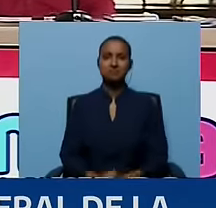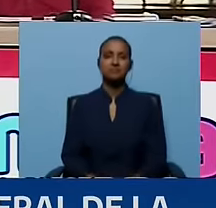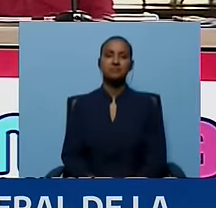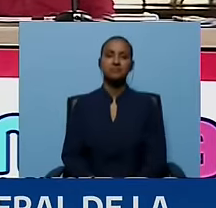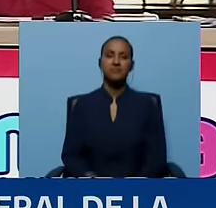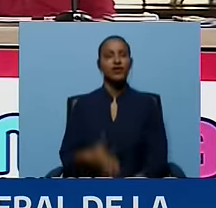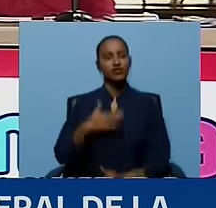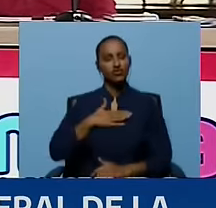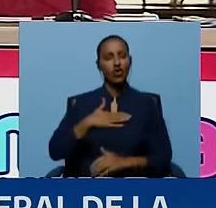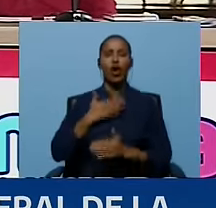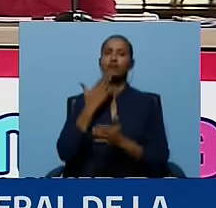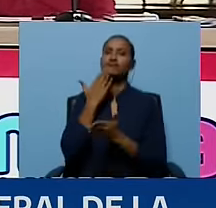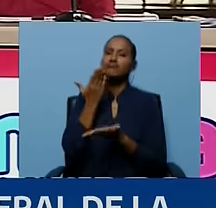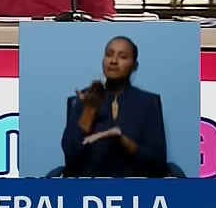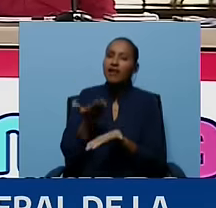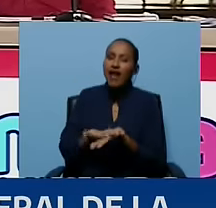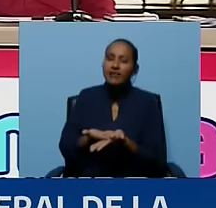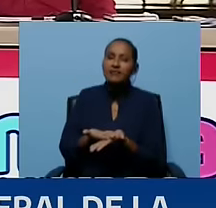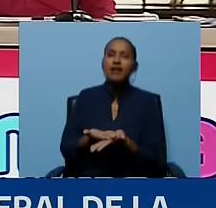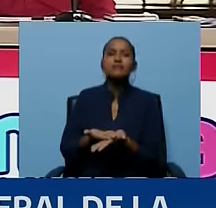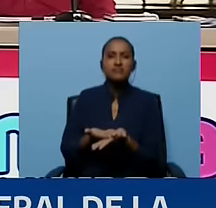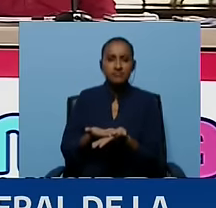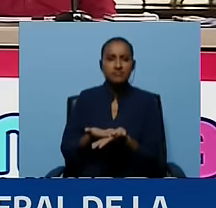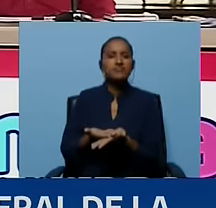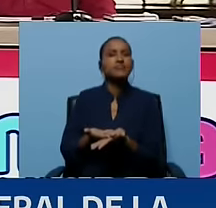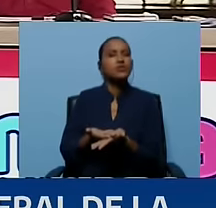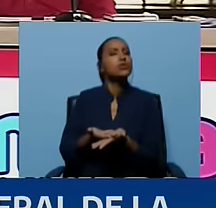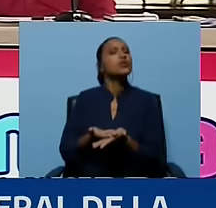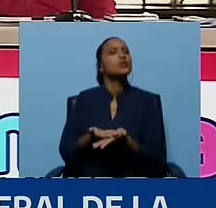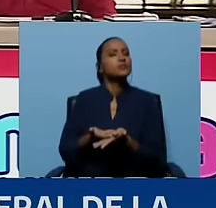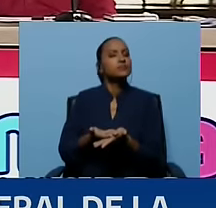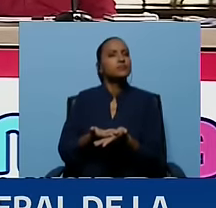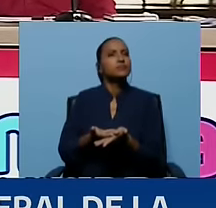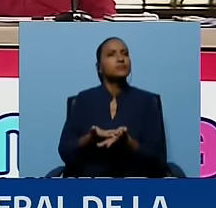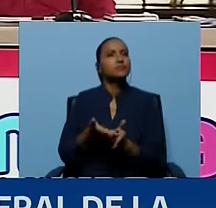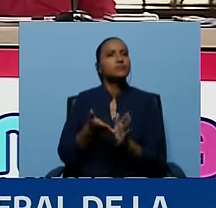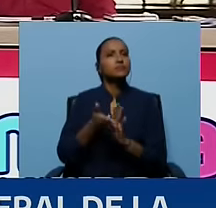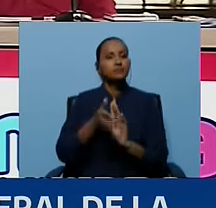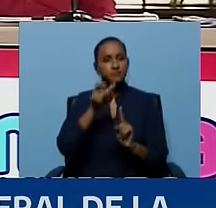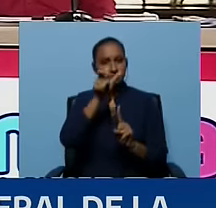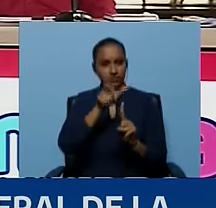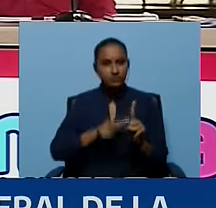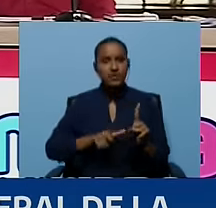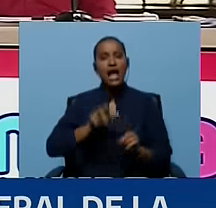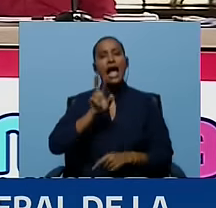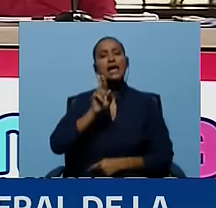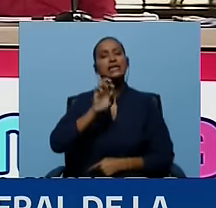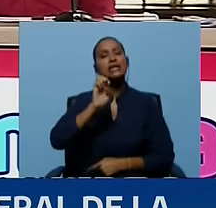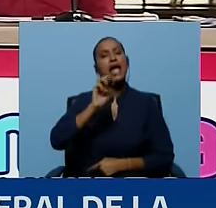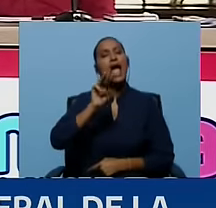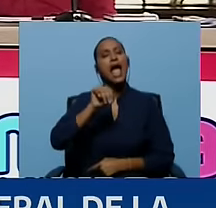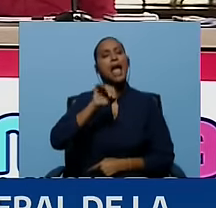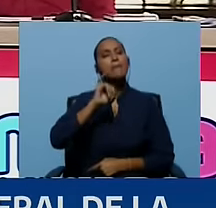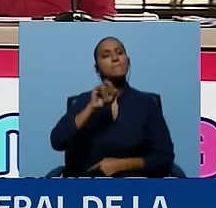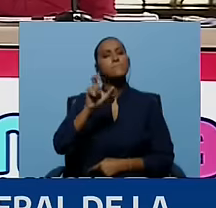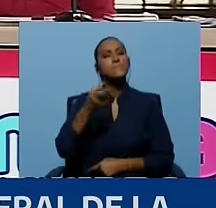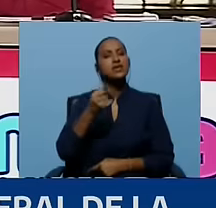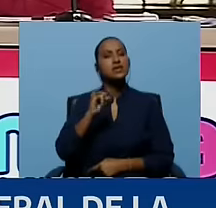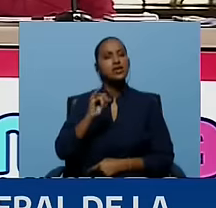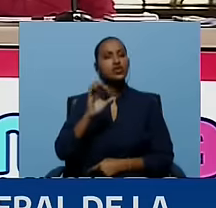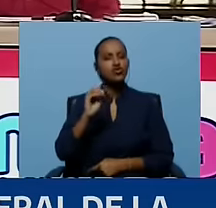agradezco profundamente al compañero almirante Remigio Ceballos Hichazo, que ha tenido una